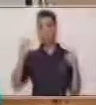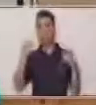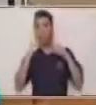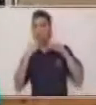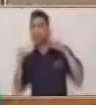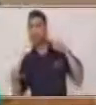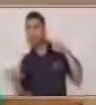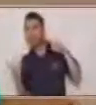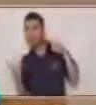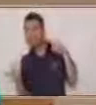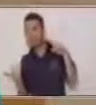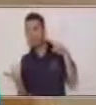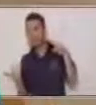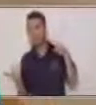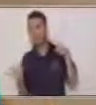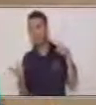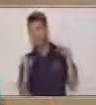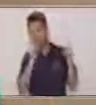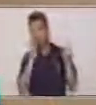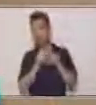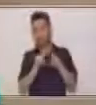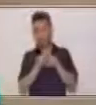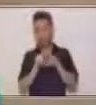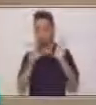era 17 también.